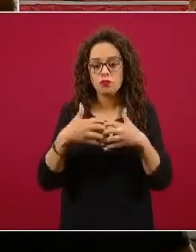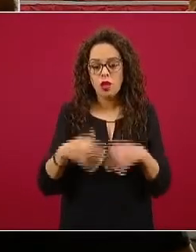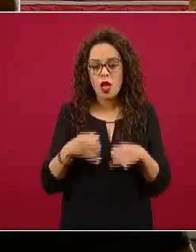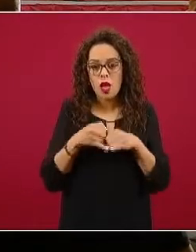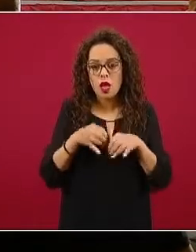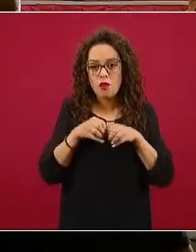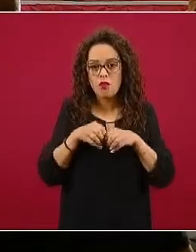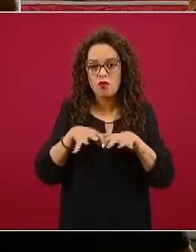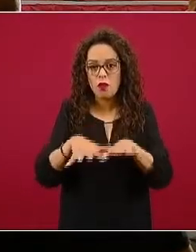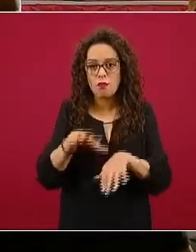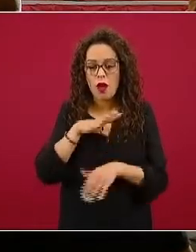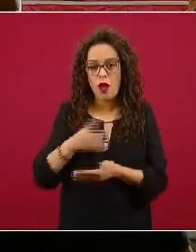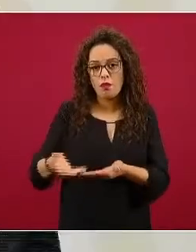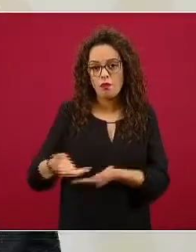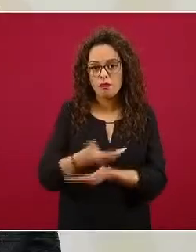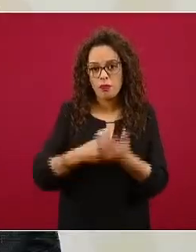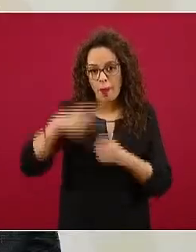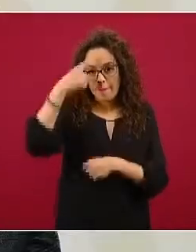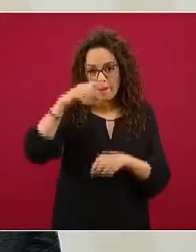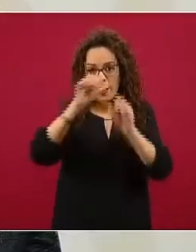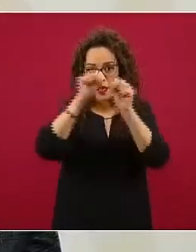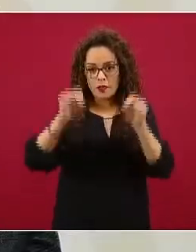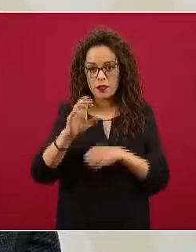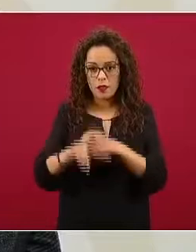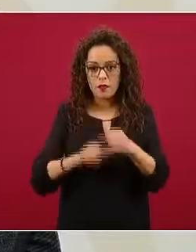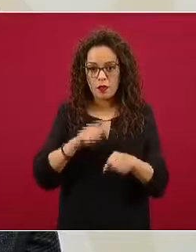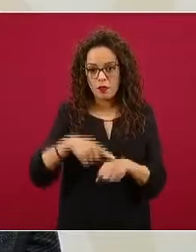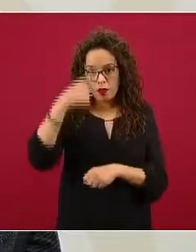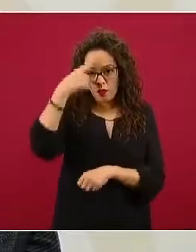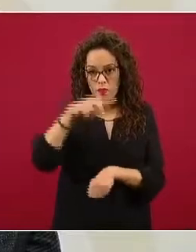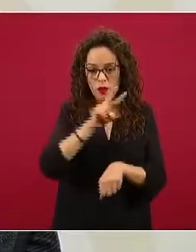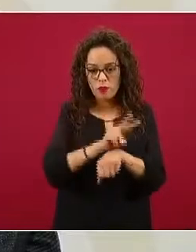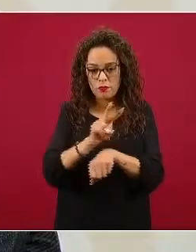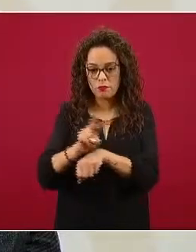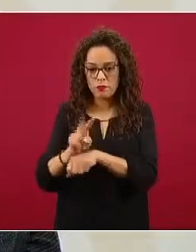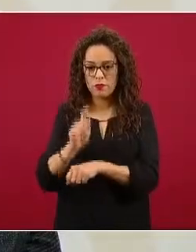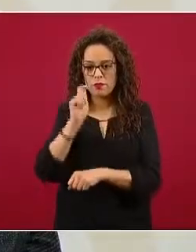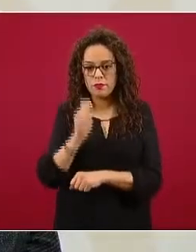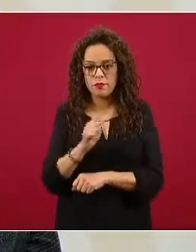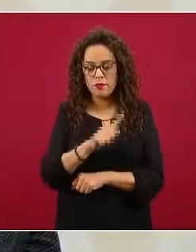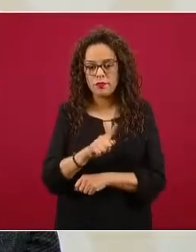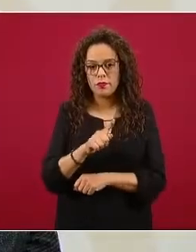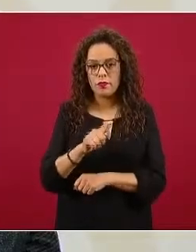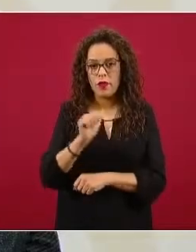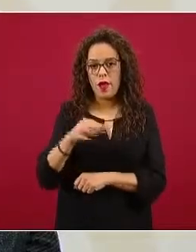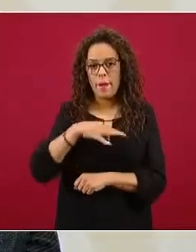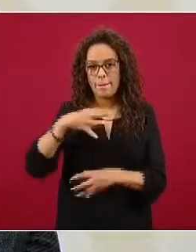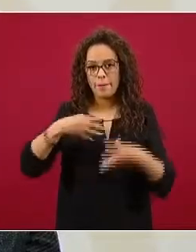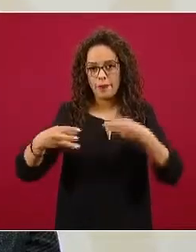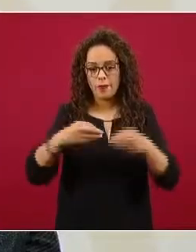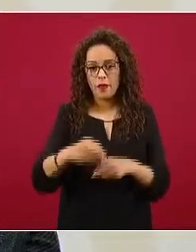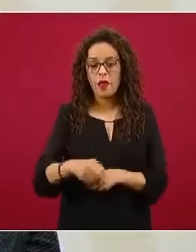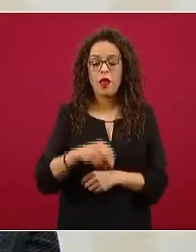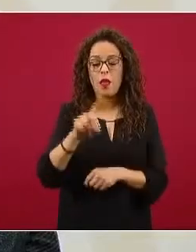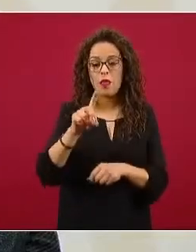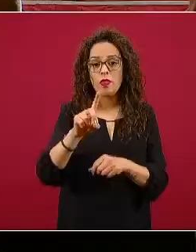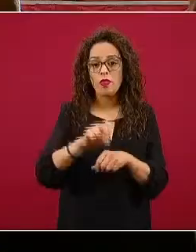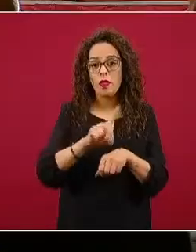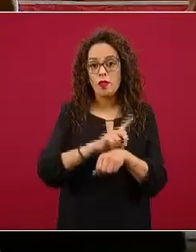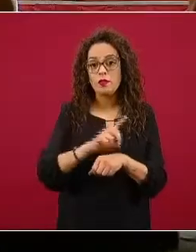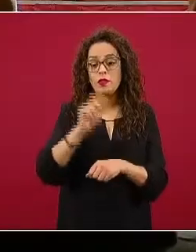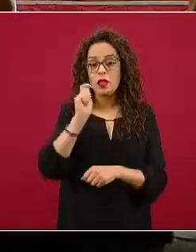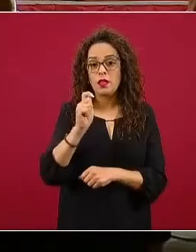de información para el Sistema Nacional de Vigilancia Epidemiológica desde las 26,000 unidades de atención médica del